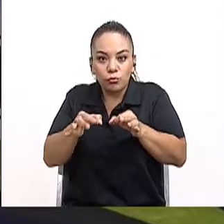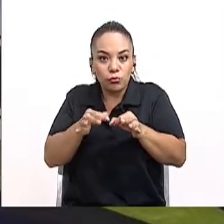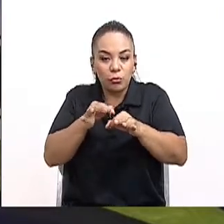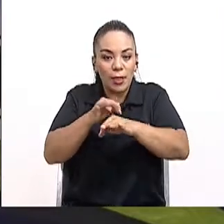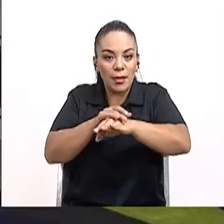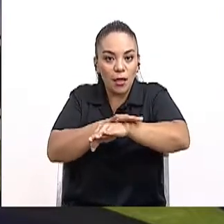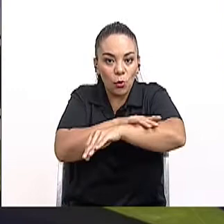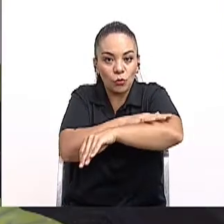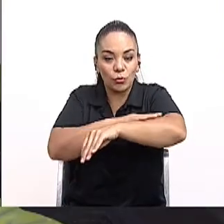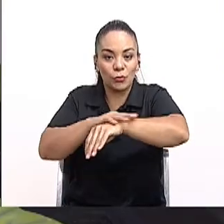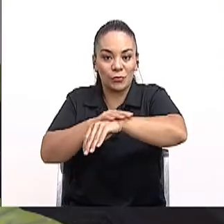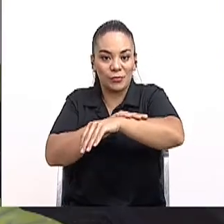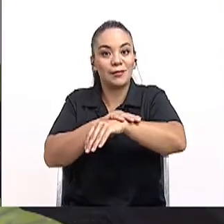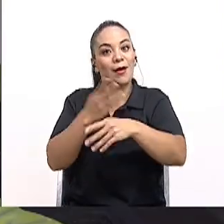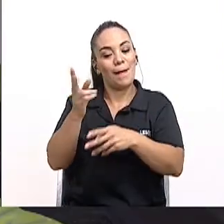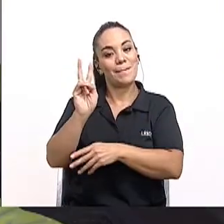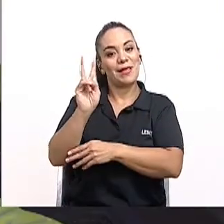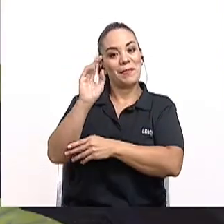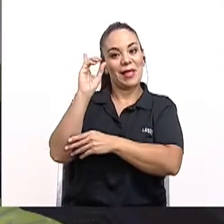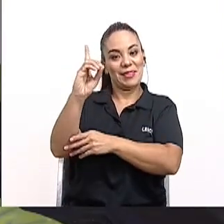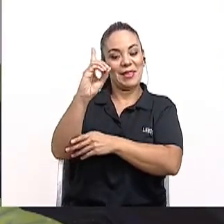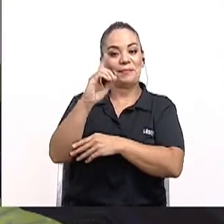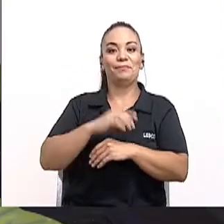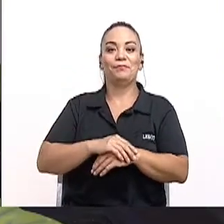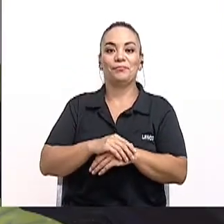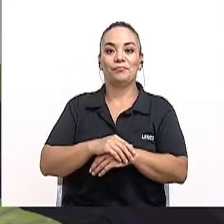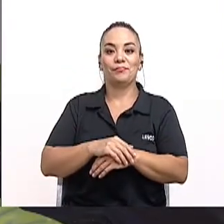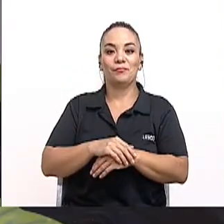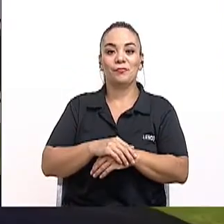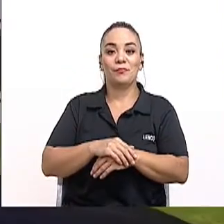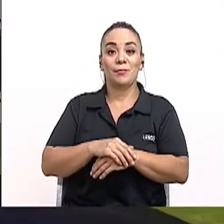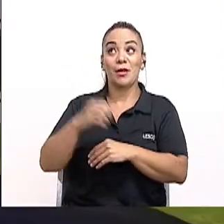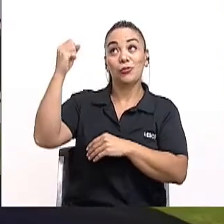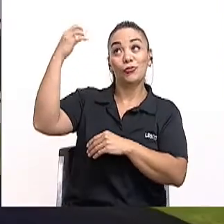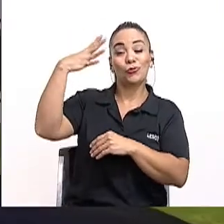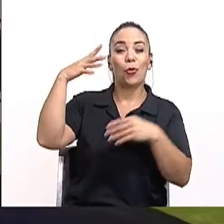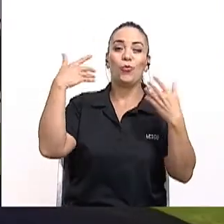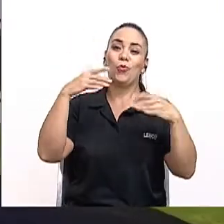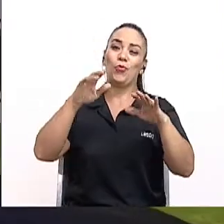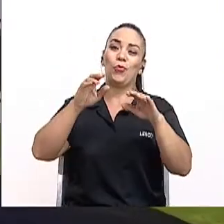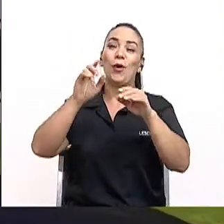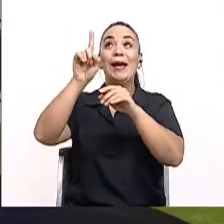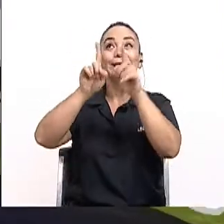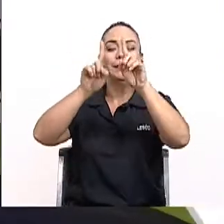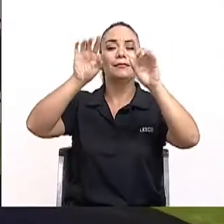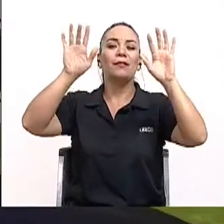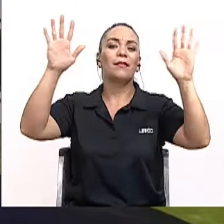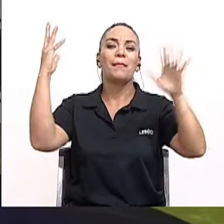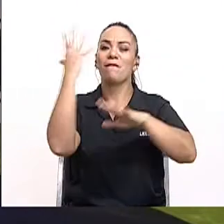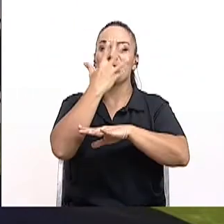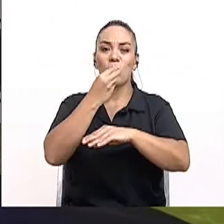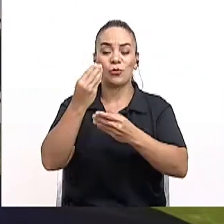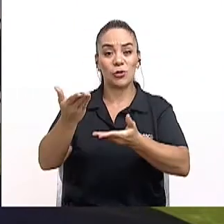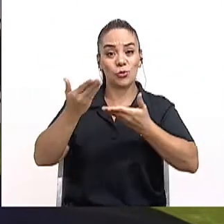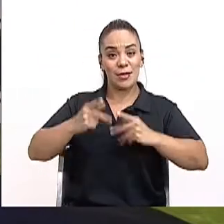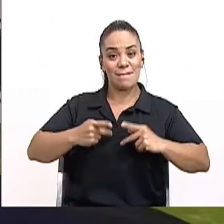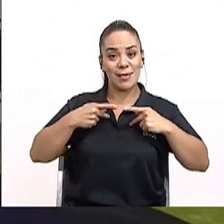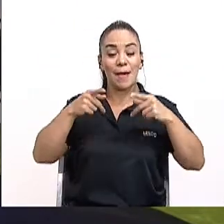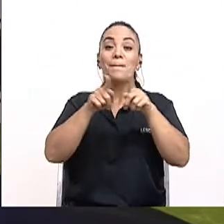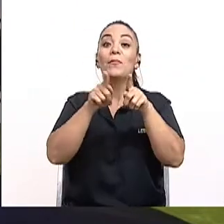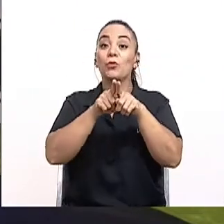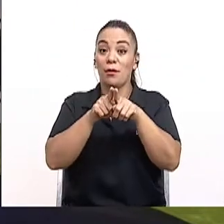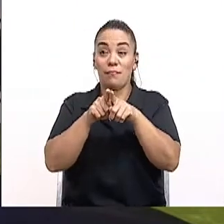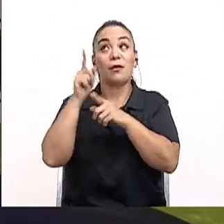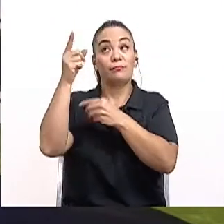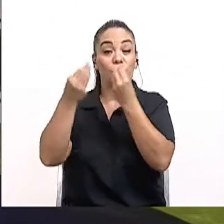la vitamina D. El sol es una estrella maravillosa que todos los días nos da vida, pero también está produciendo